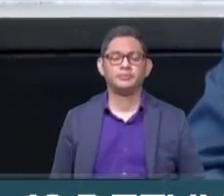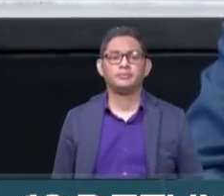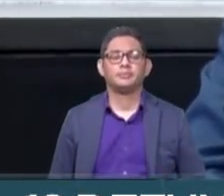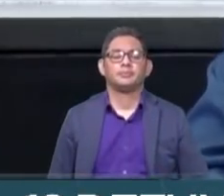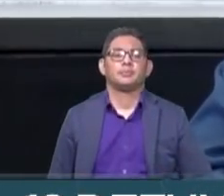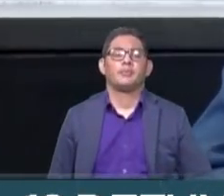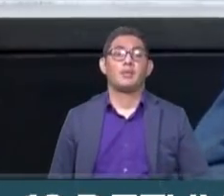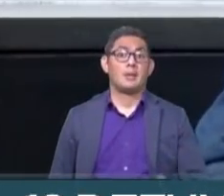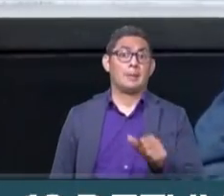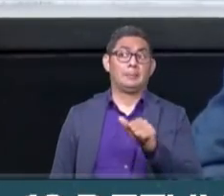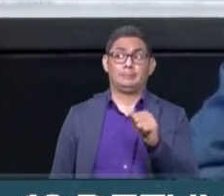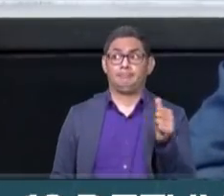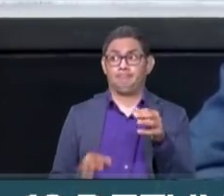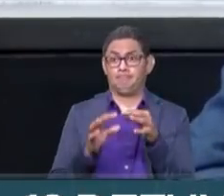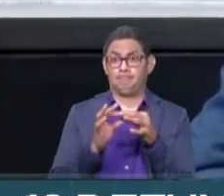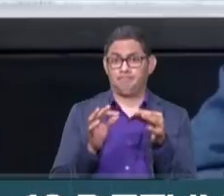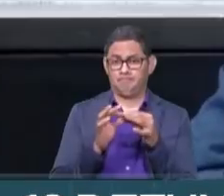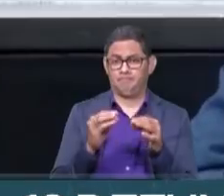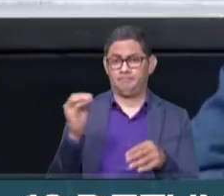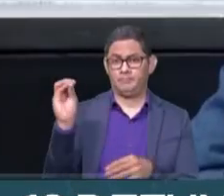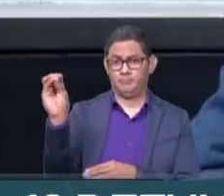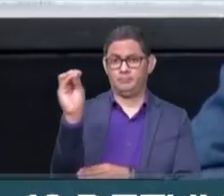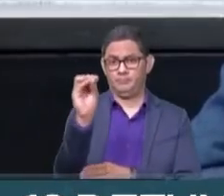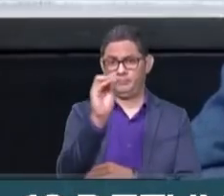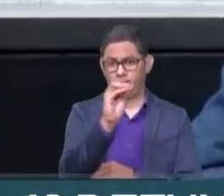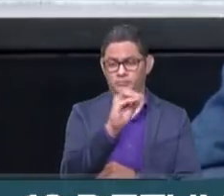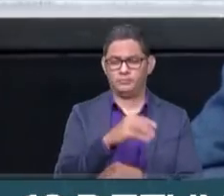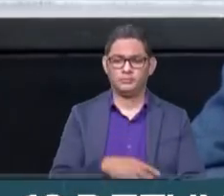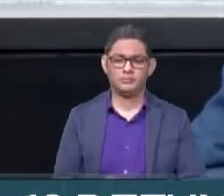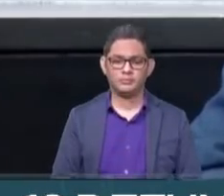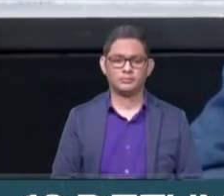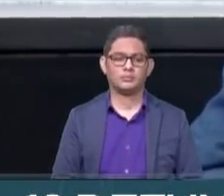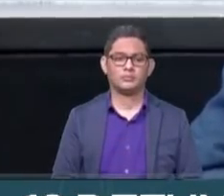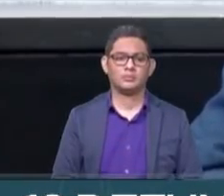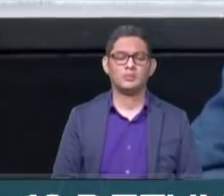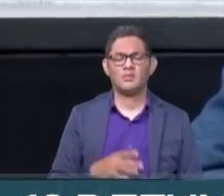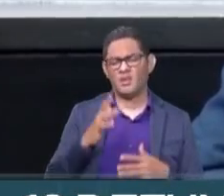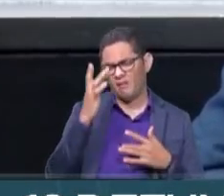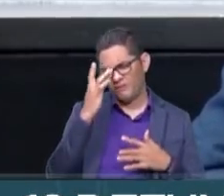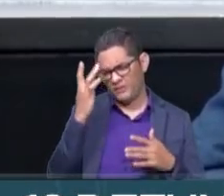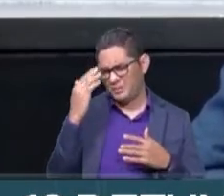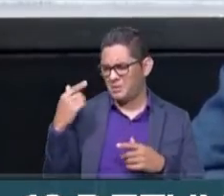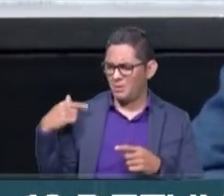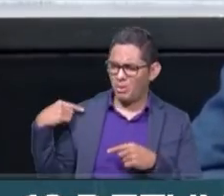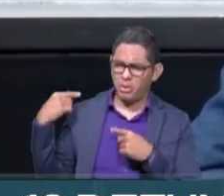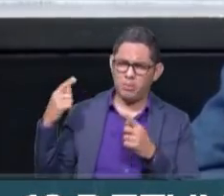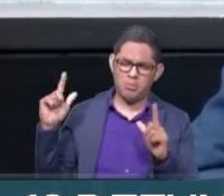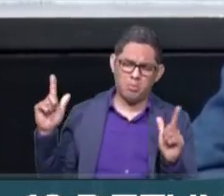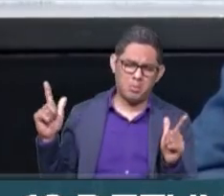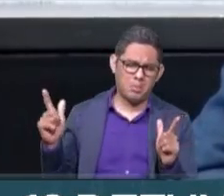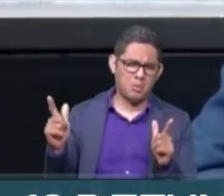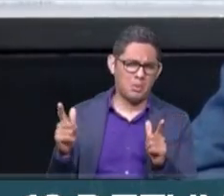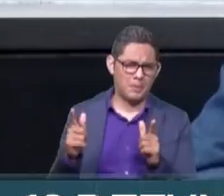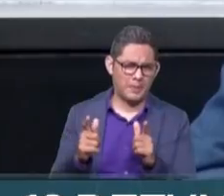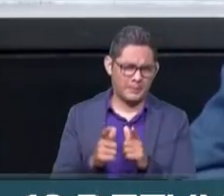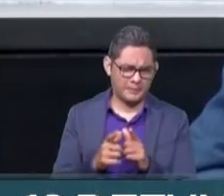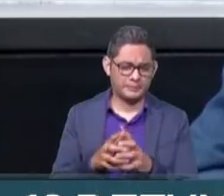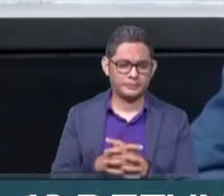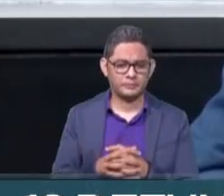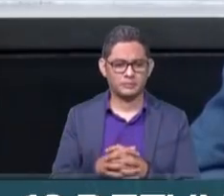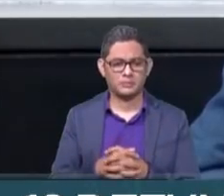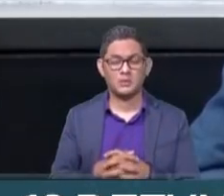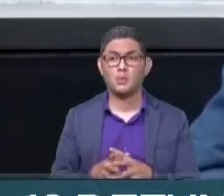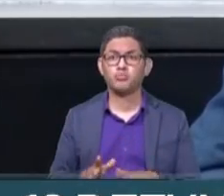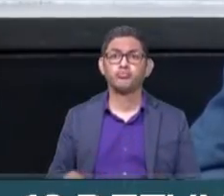Antes de concluir, queremos anunciar que debido a que las cifras han disminuido y el